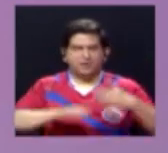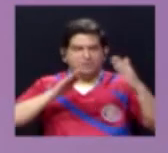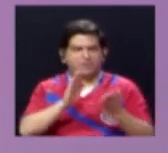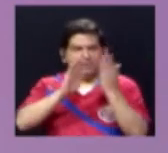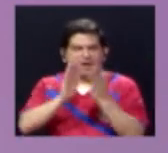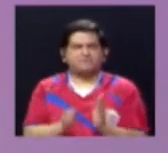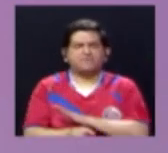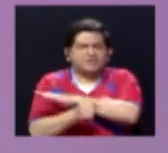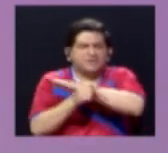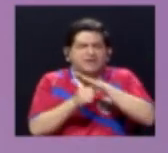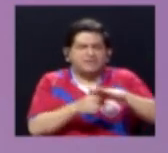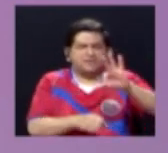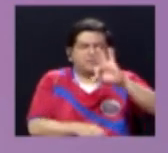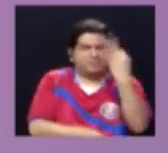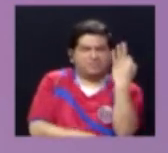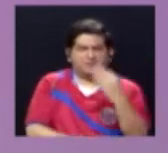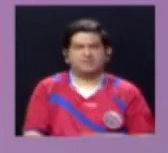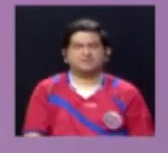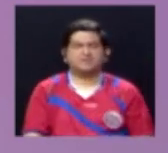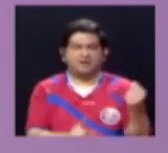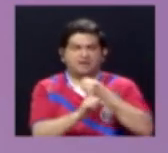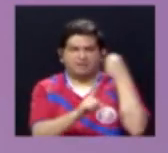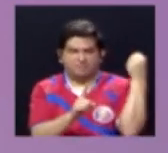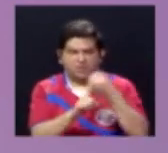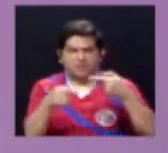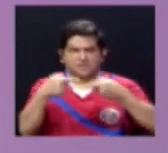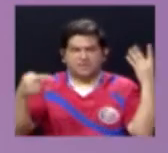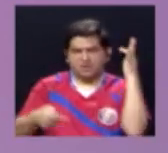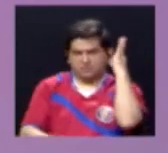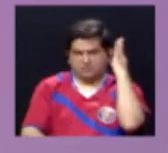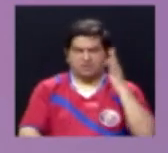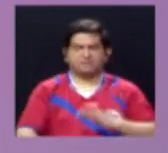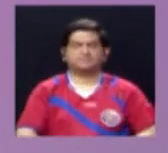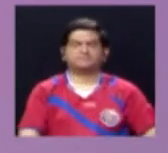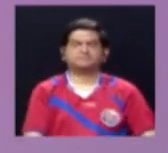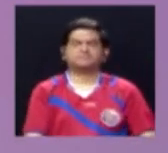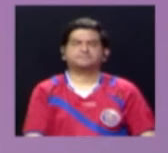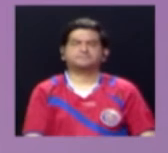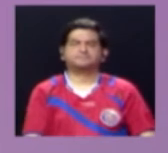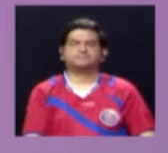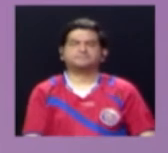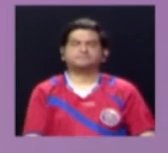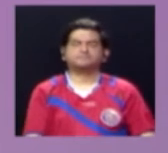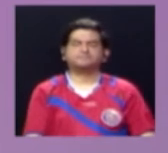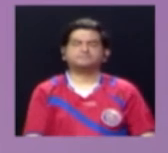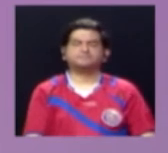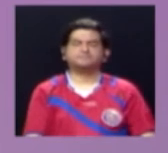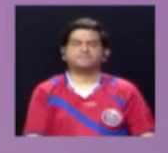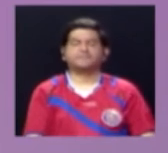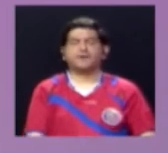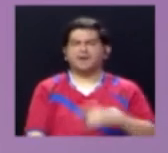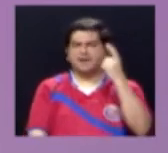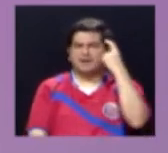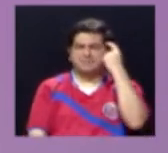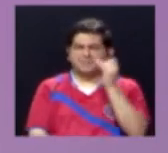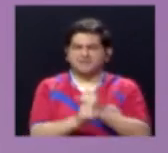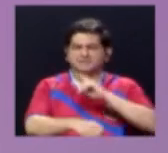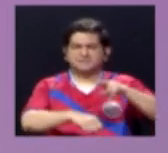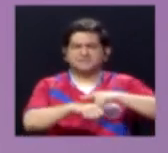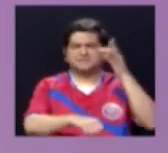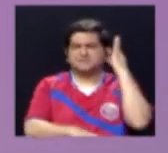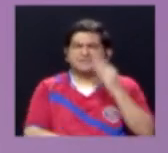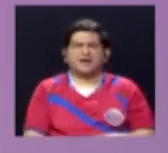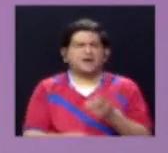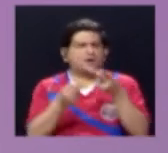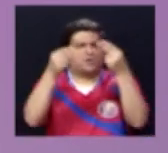integralmente la violencia contra las mujeres bueno qué piensa hacer el inamu con el presupuesto